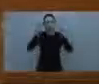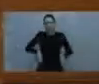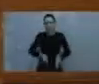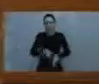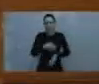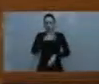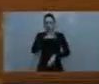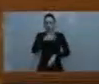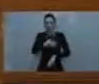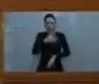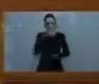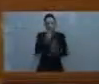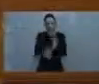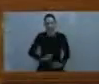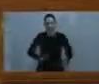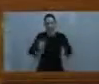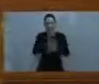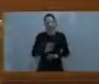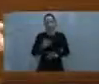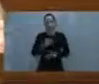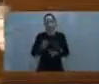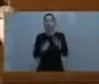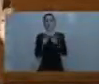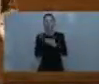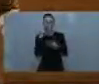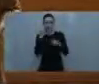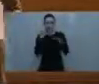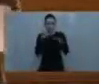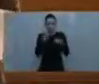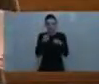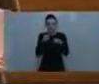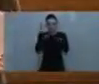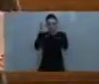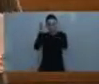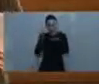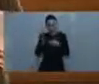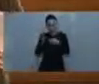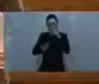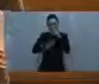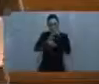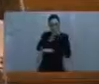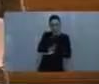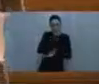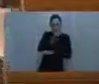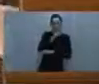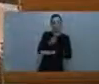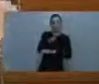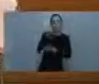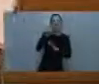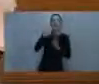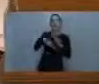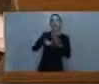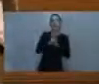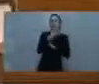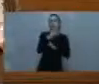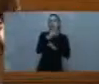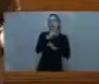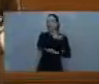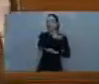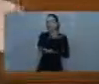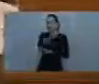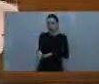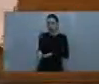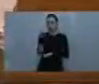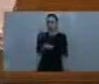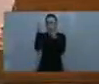o en la sesión de control a que se somete usted por imperativo del reglamento. Sé que no es por su gusto, pero